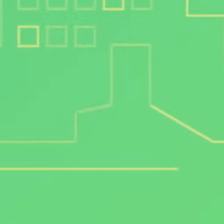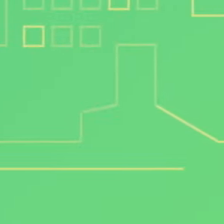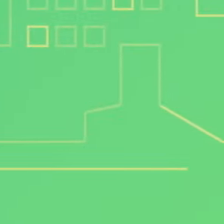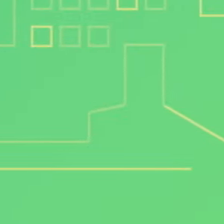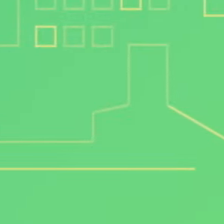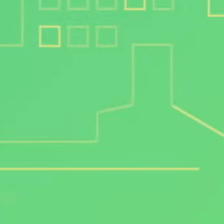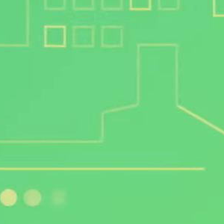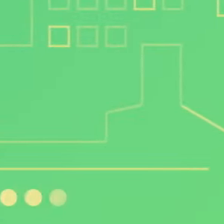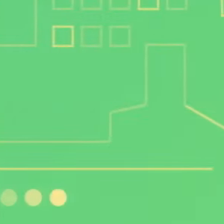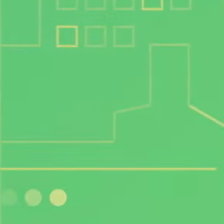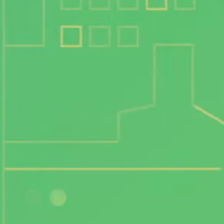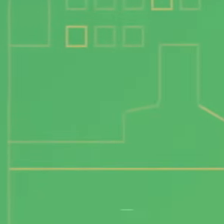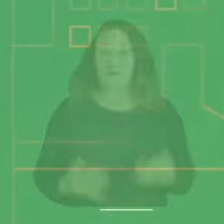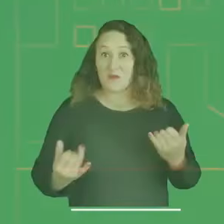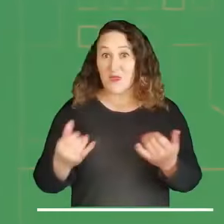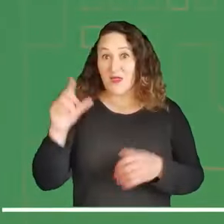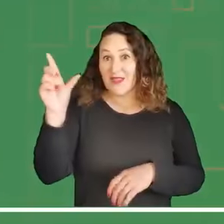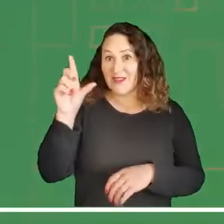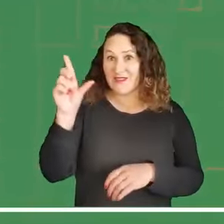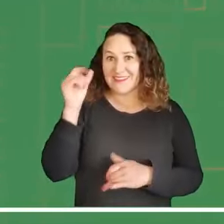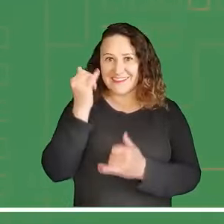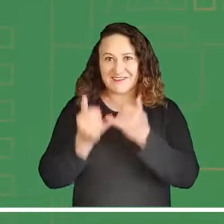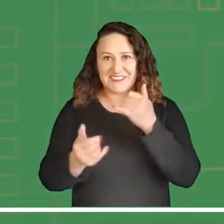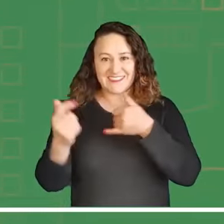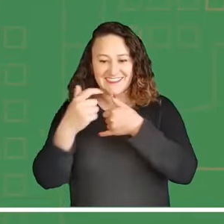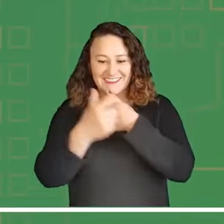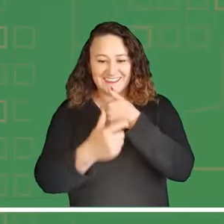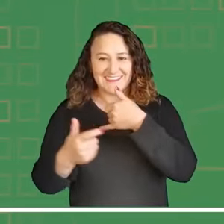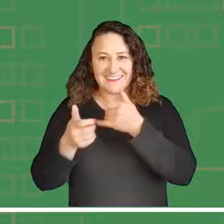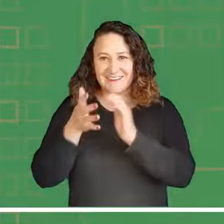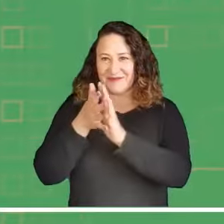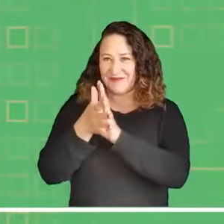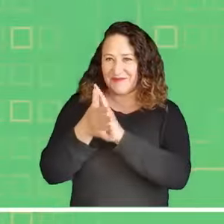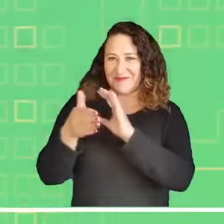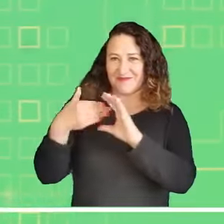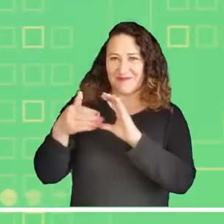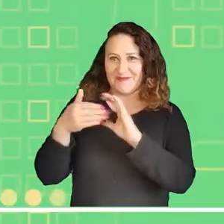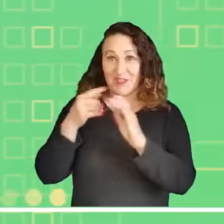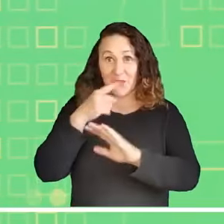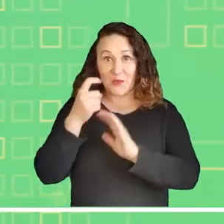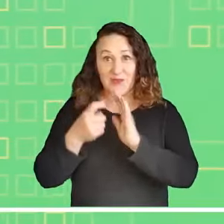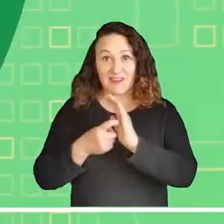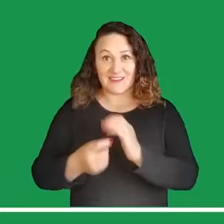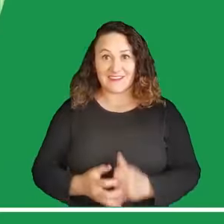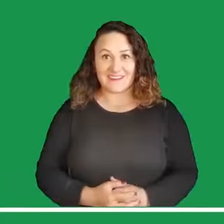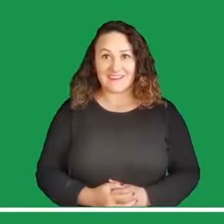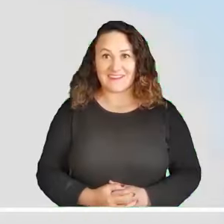Nos despedimos de este lunes con nuestro recorrido nocturno por las regiones del país.